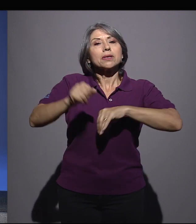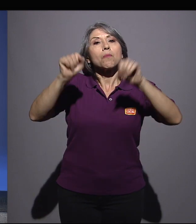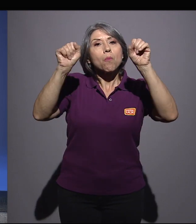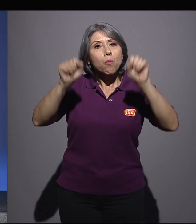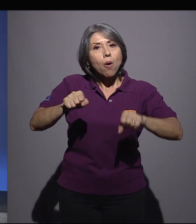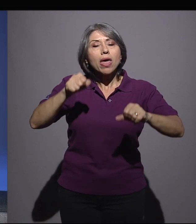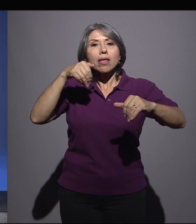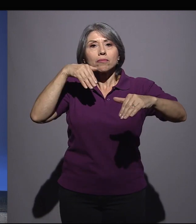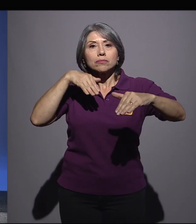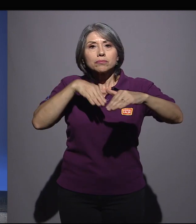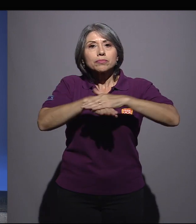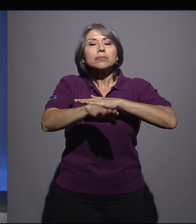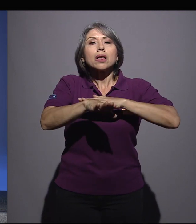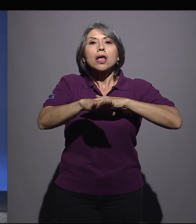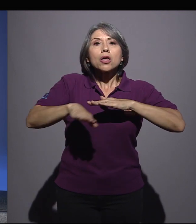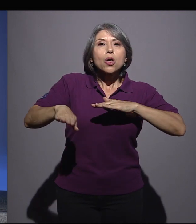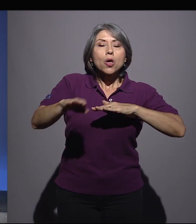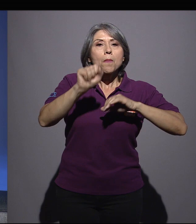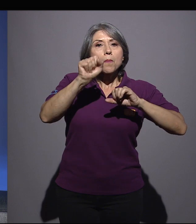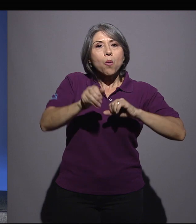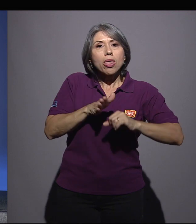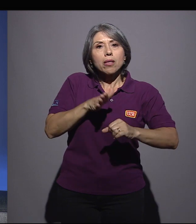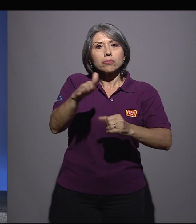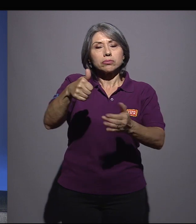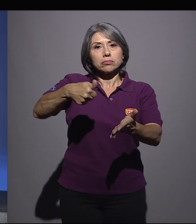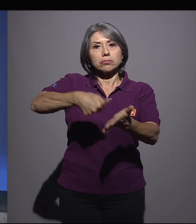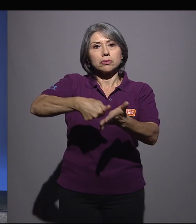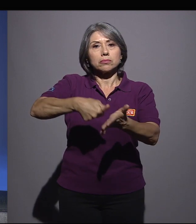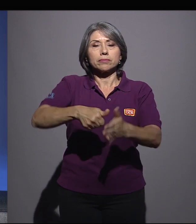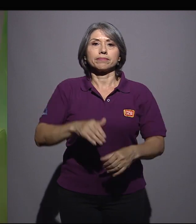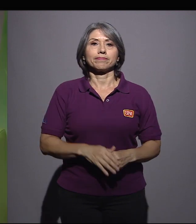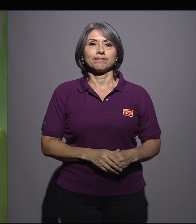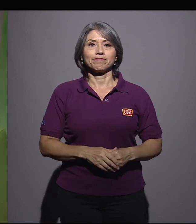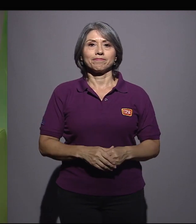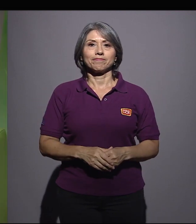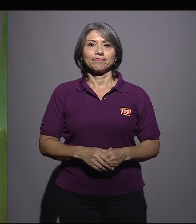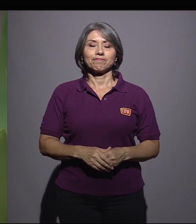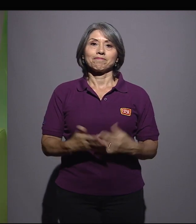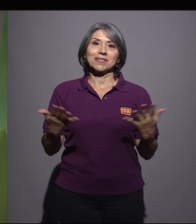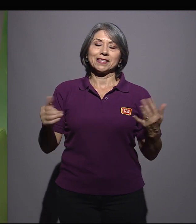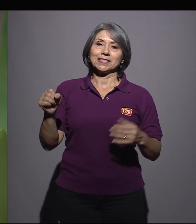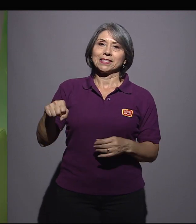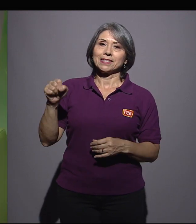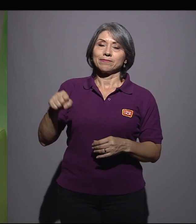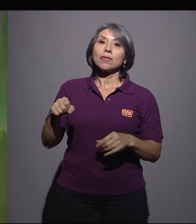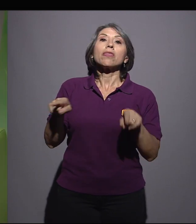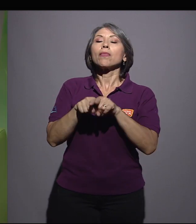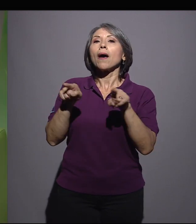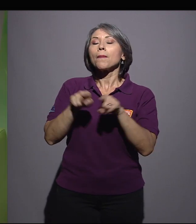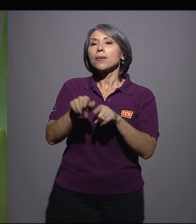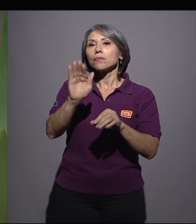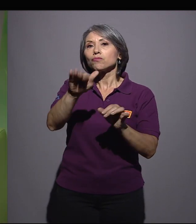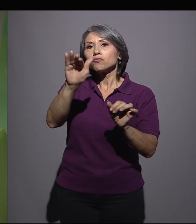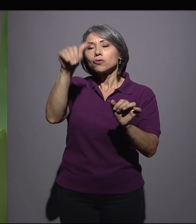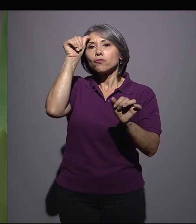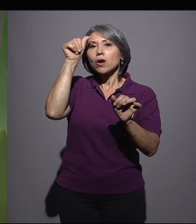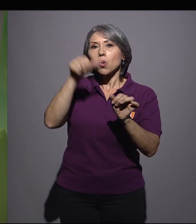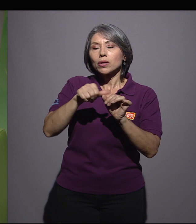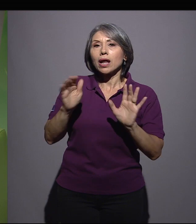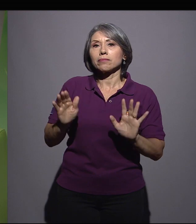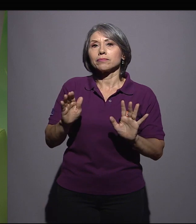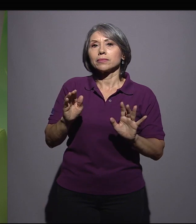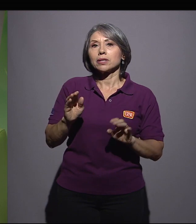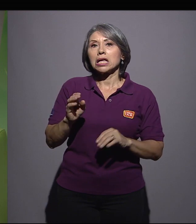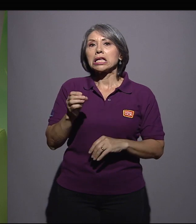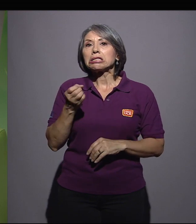y al centro de votación, y ejercer el voto. Así es. Y bueno, y recordar que si llegan y